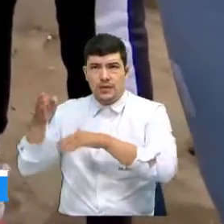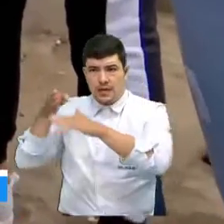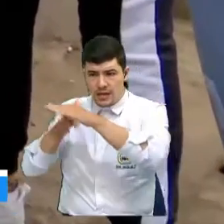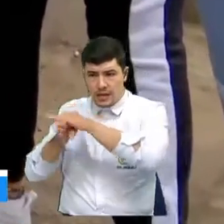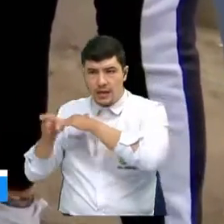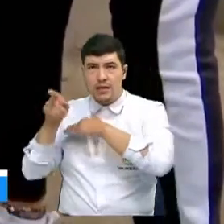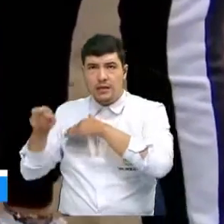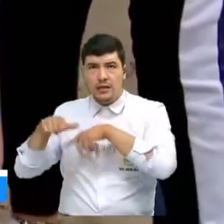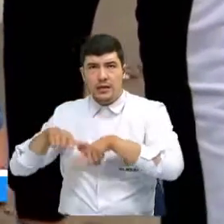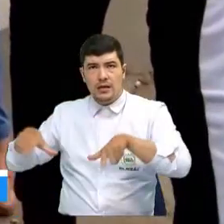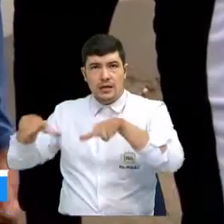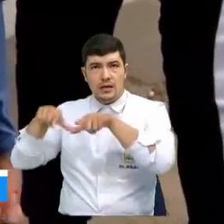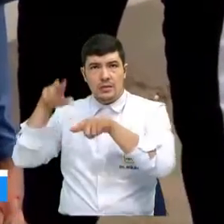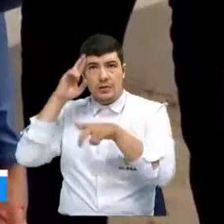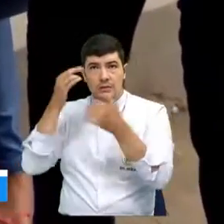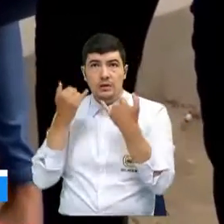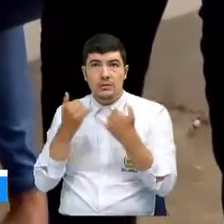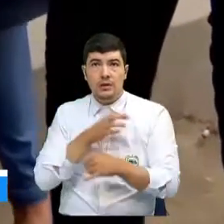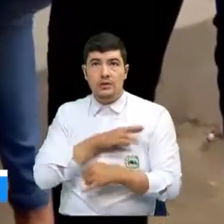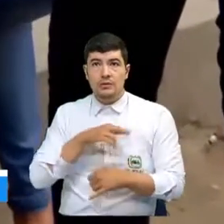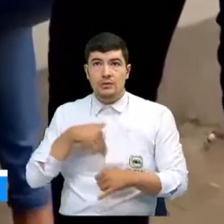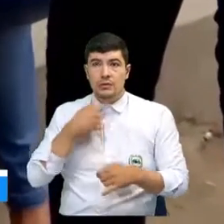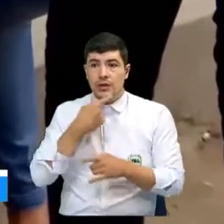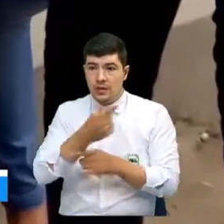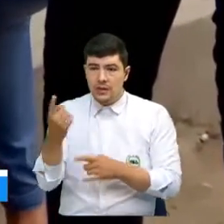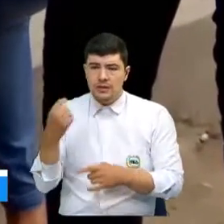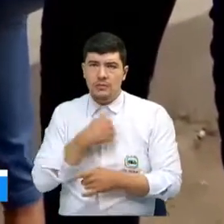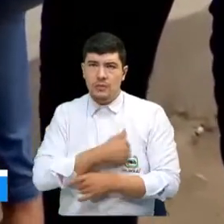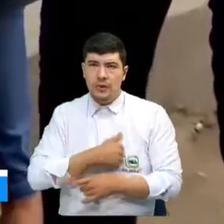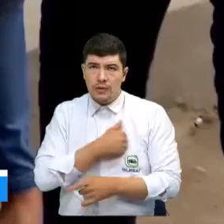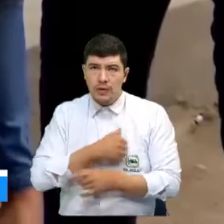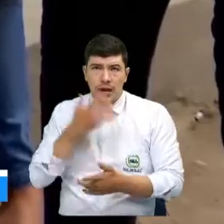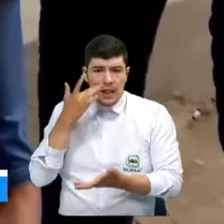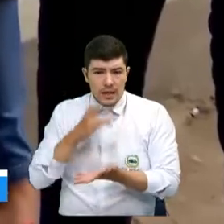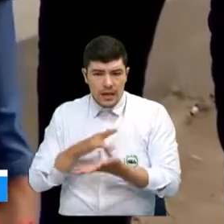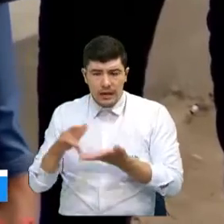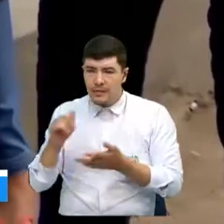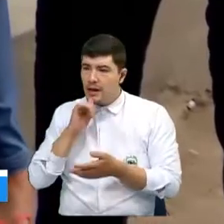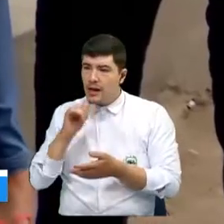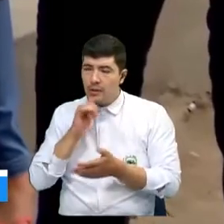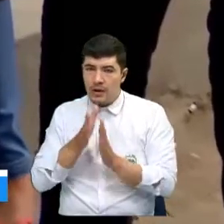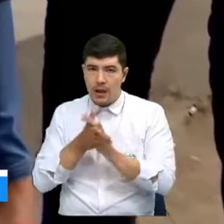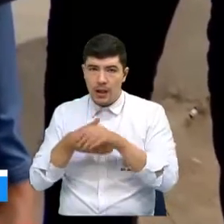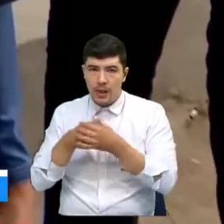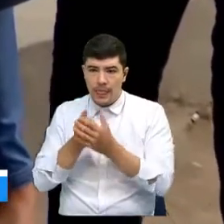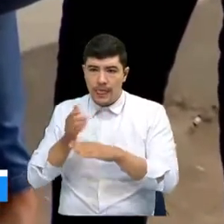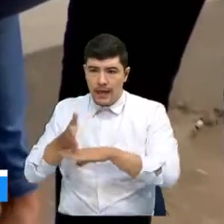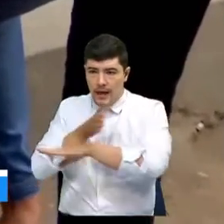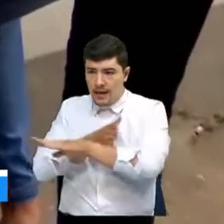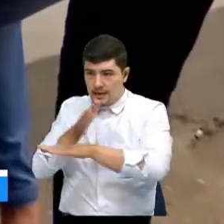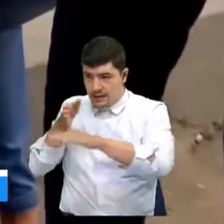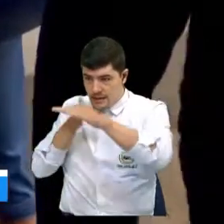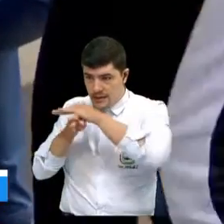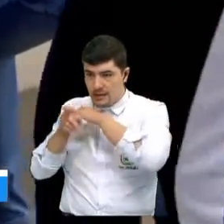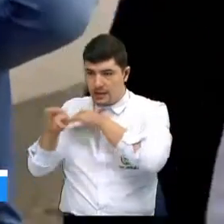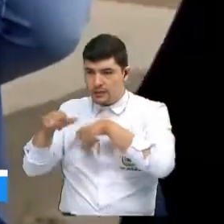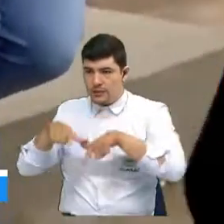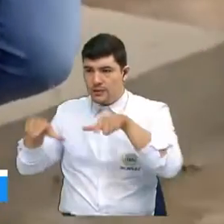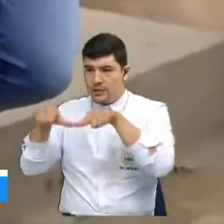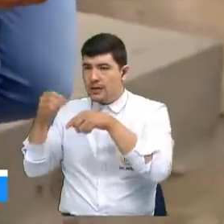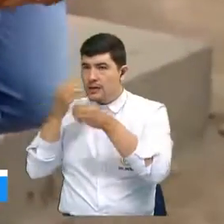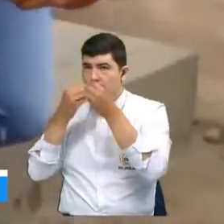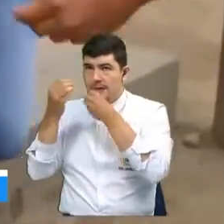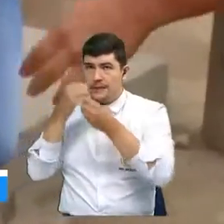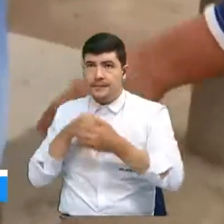y por eso estamos diciéndoles que se laven las manos con jabón antes de entrar a ingerir los alimentos.